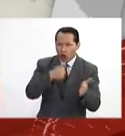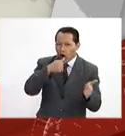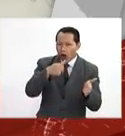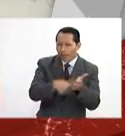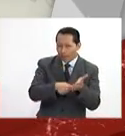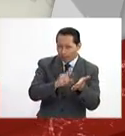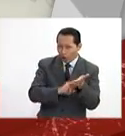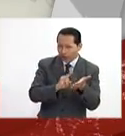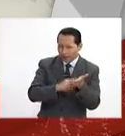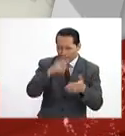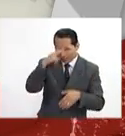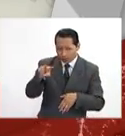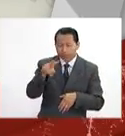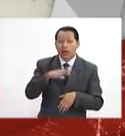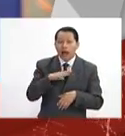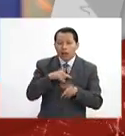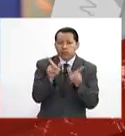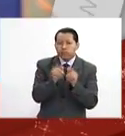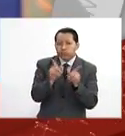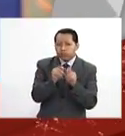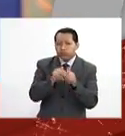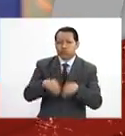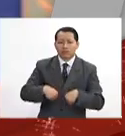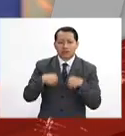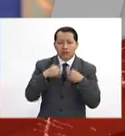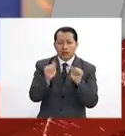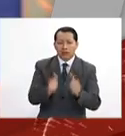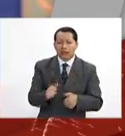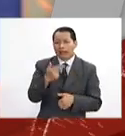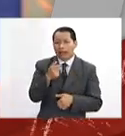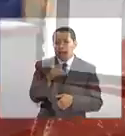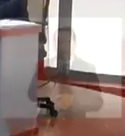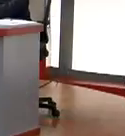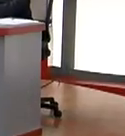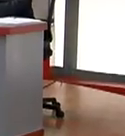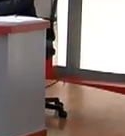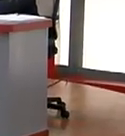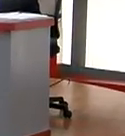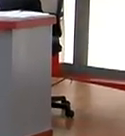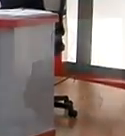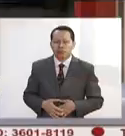Mexicano la exposición Fragmentos de Vida de la artista Helen Bickham.